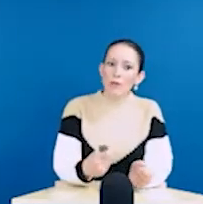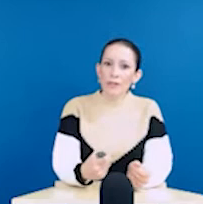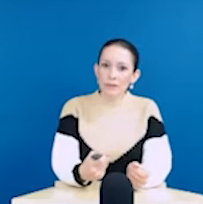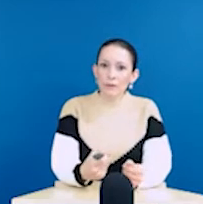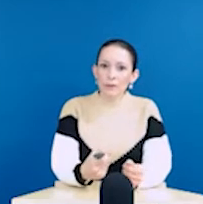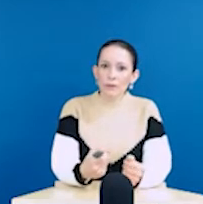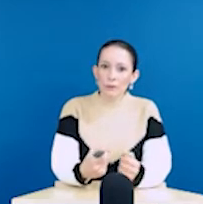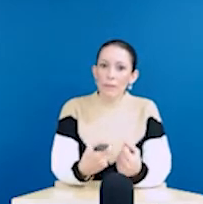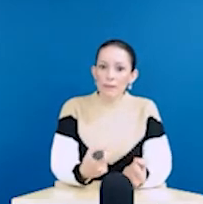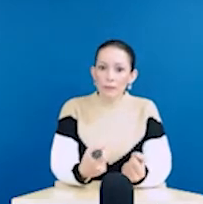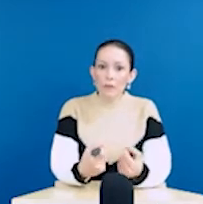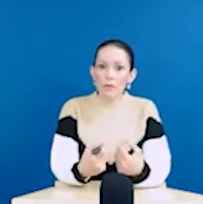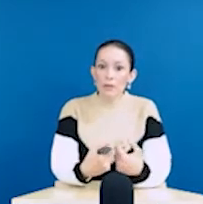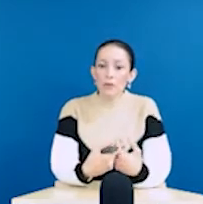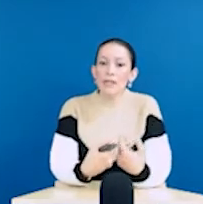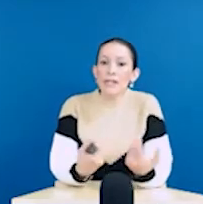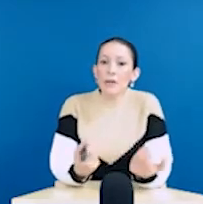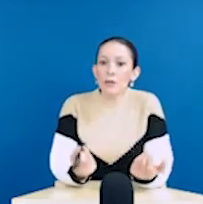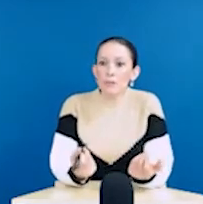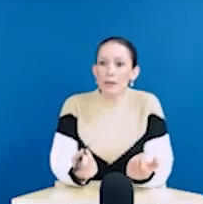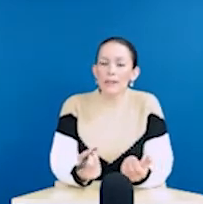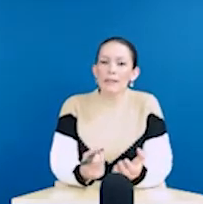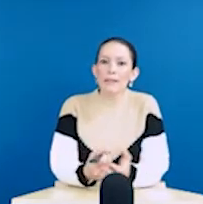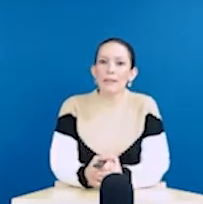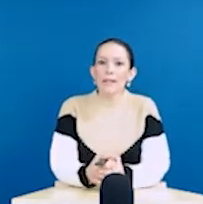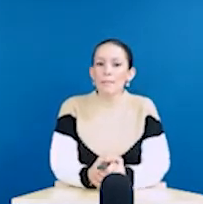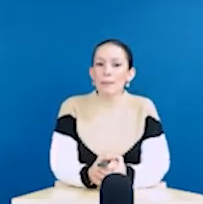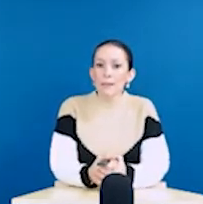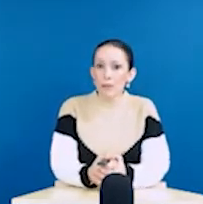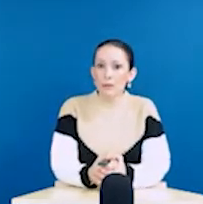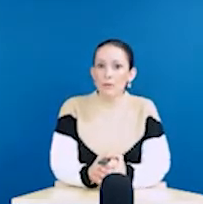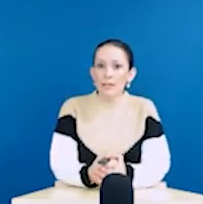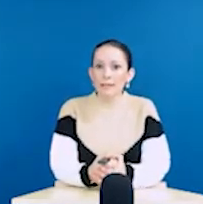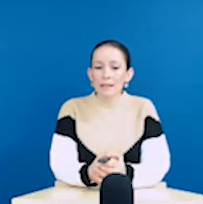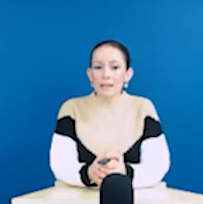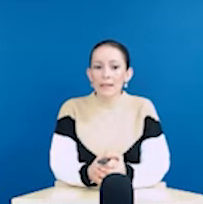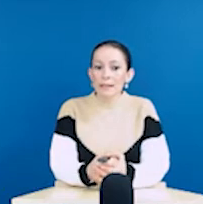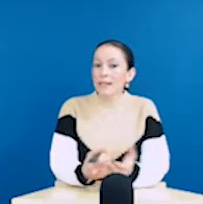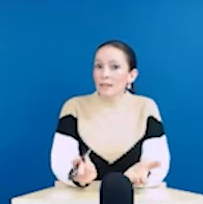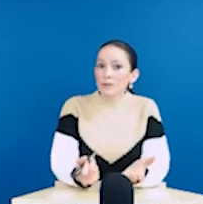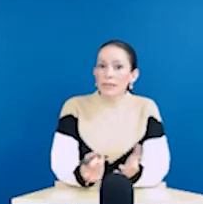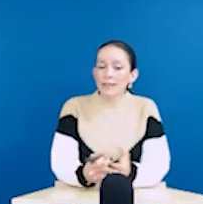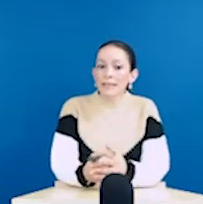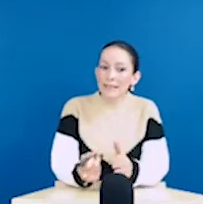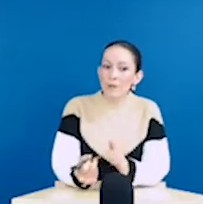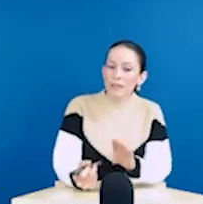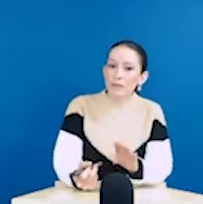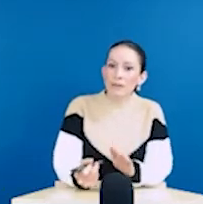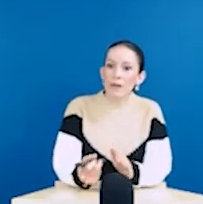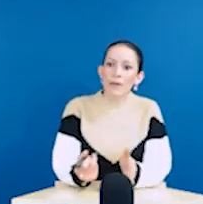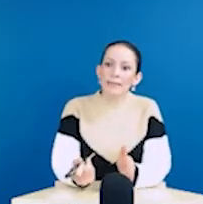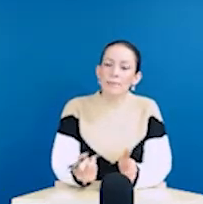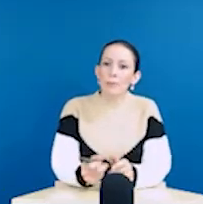Lo que yo estoy tomando, lo que yo ingiero normalmente en 24 horas del día, eso sea